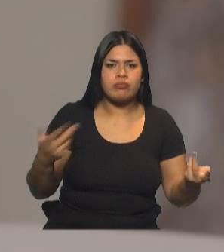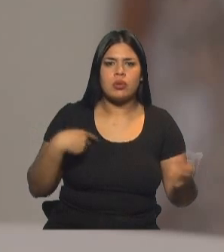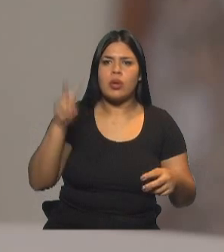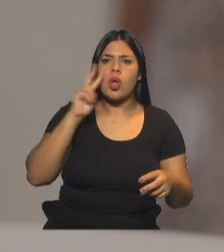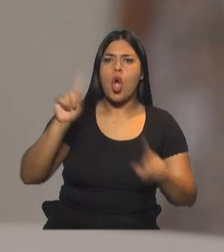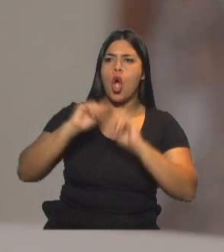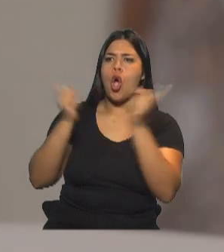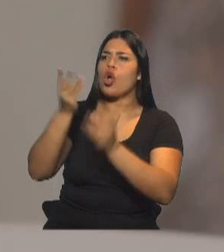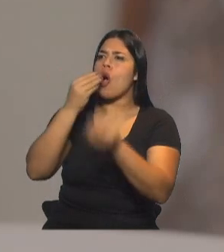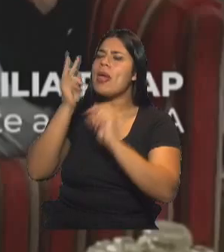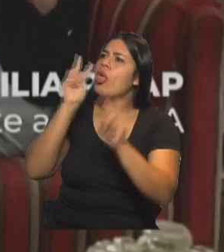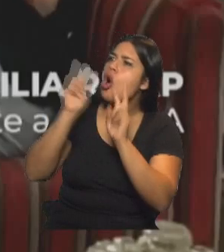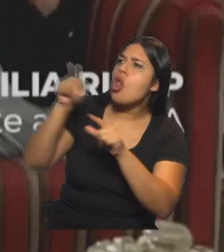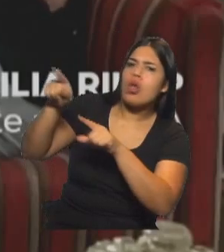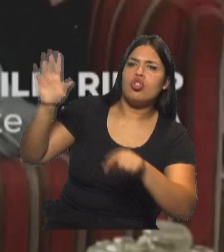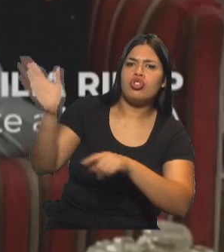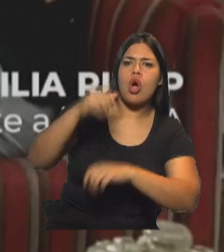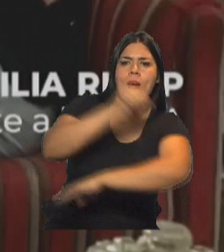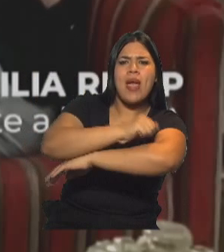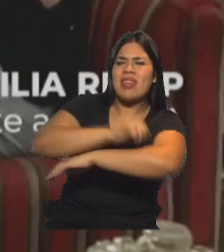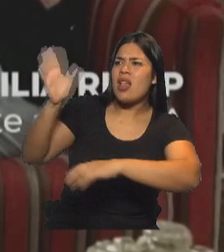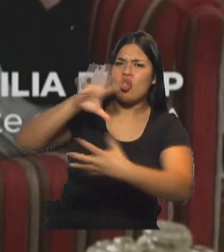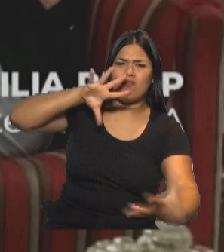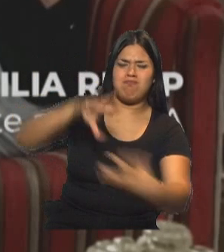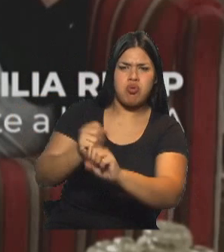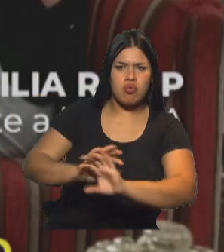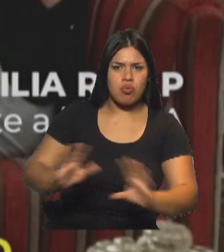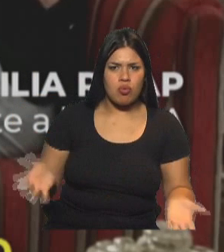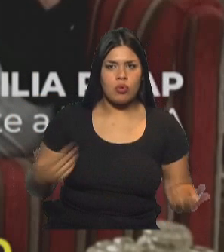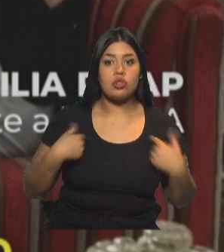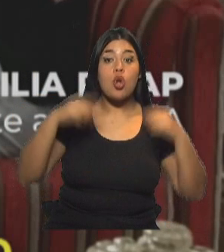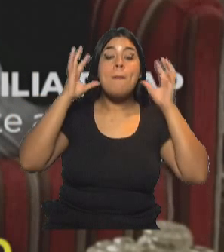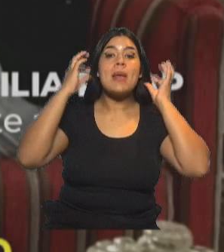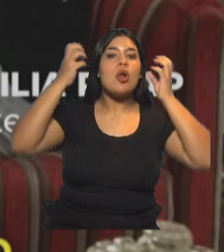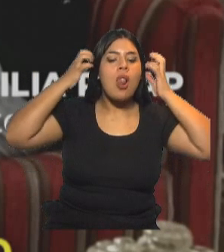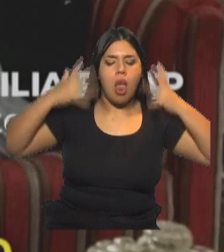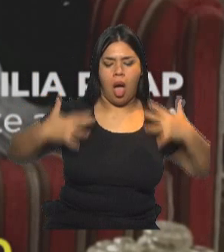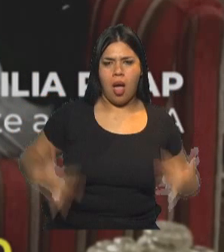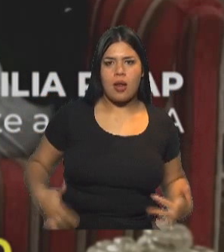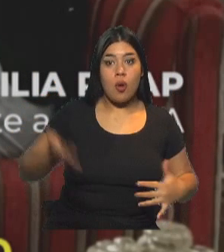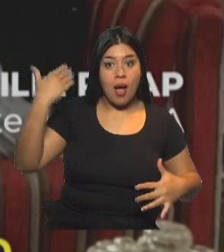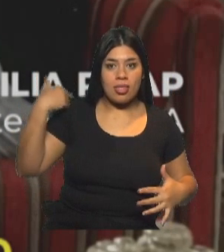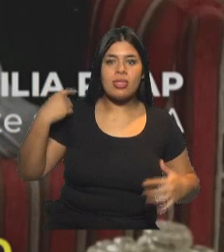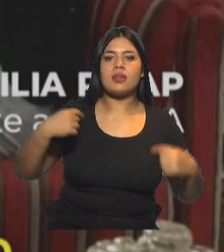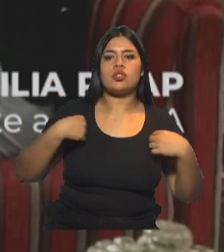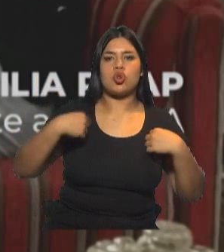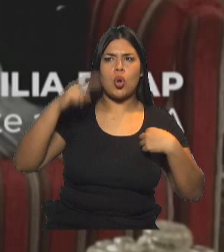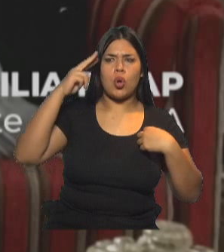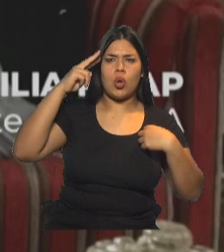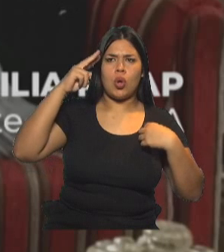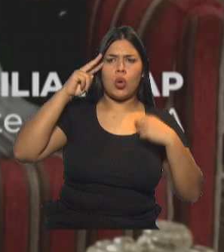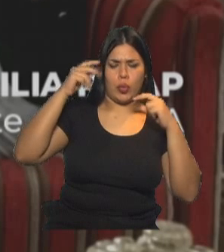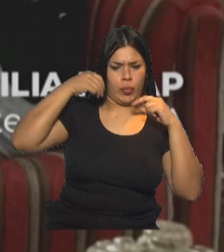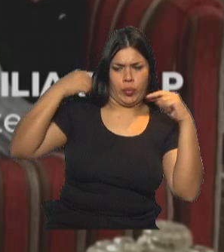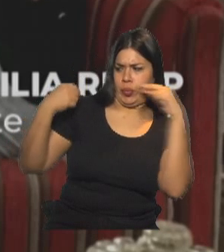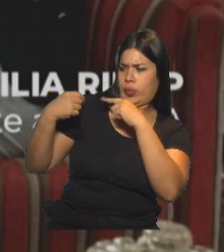las persianas, los vidrios. Yo tenía el pelo largo también, y el pelo yo veía que tenía todo este pelo así